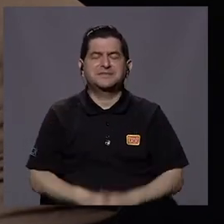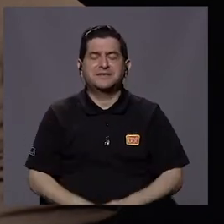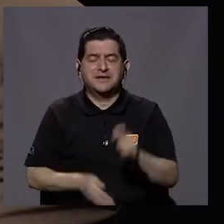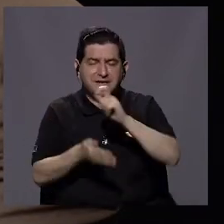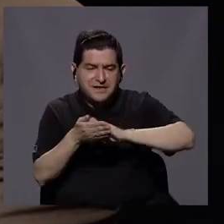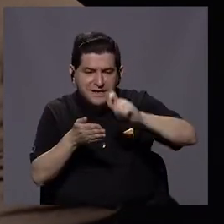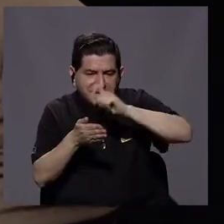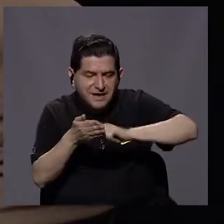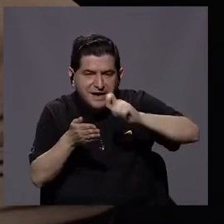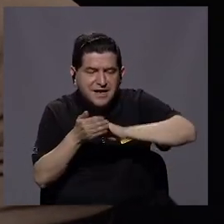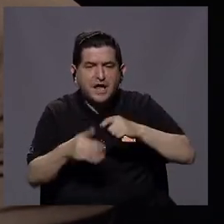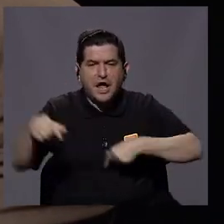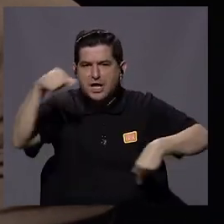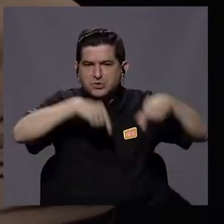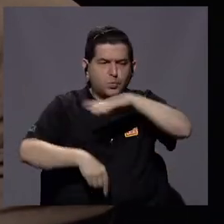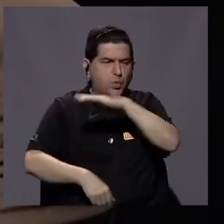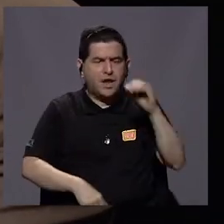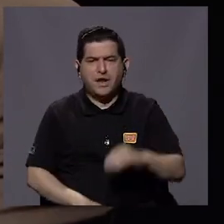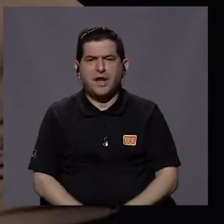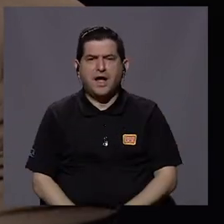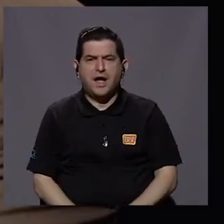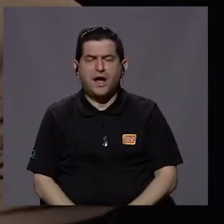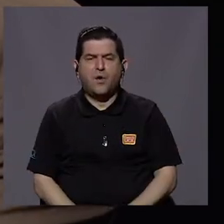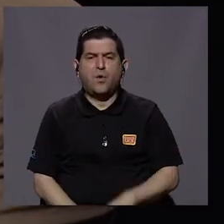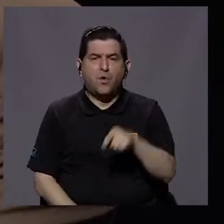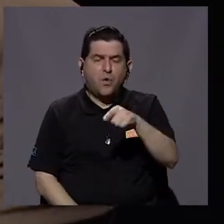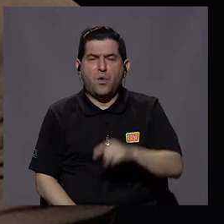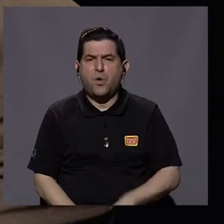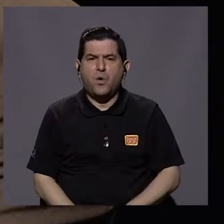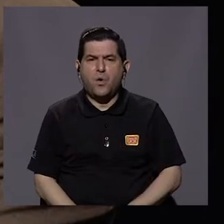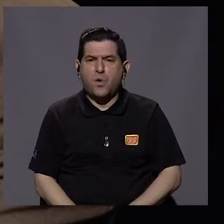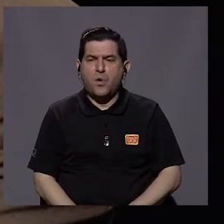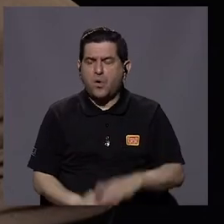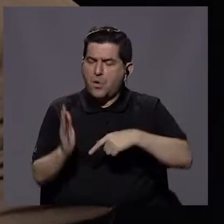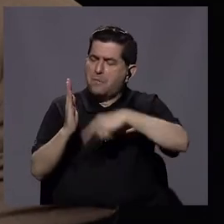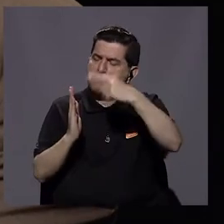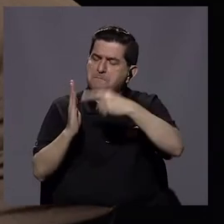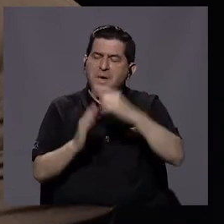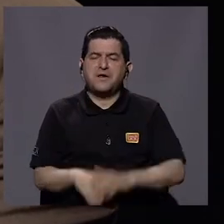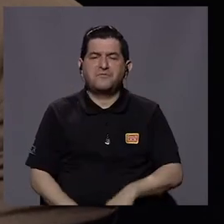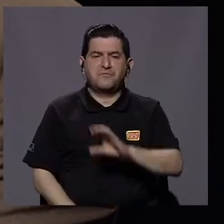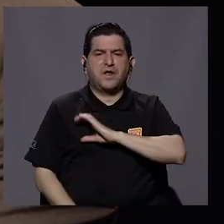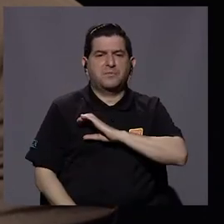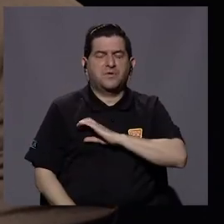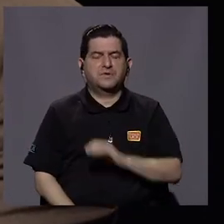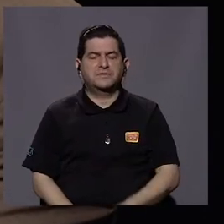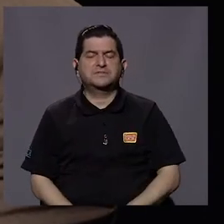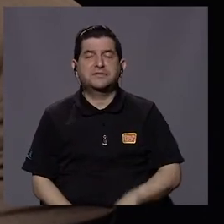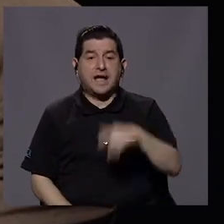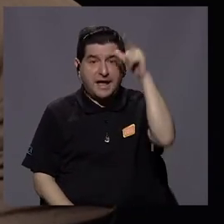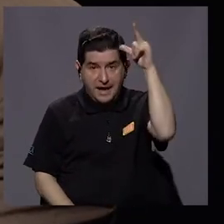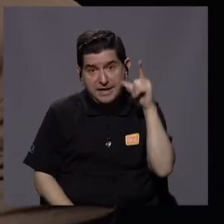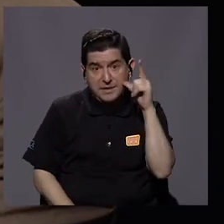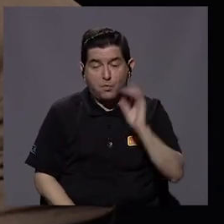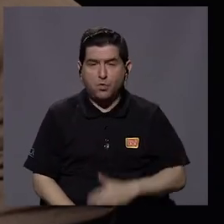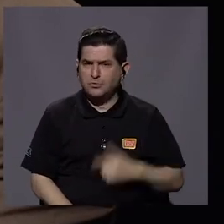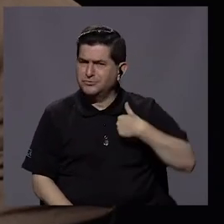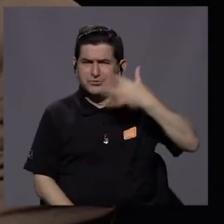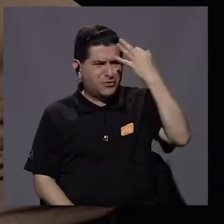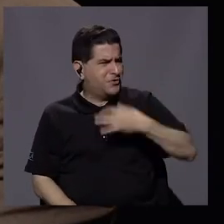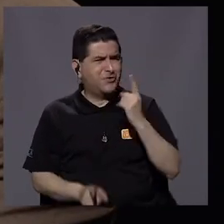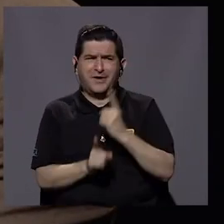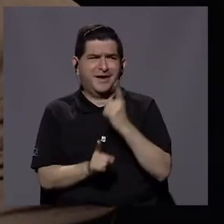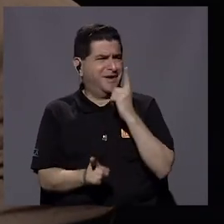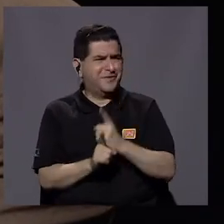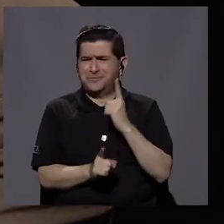química, por ejemplo. Ni tampoco veo el Mideplan viendo a ver el perfil policial que requiere la zona de Limón. No lo veo. No creo